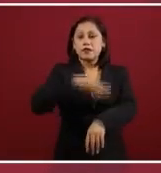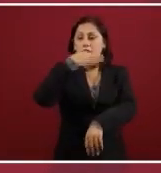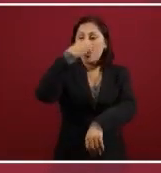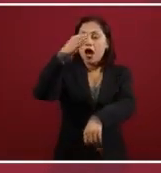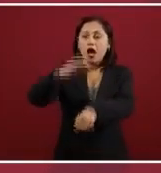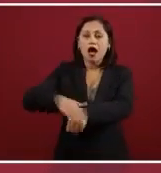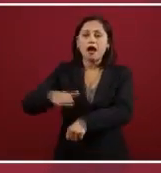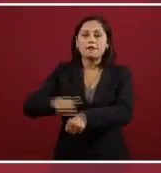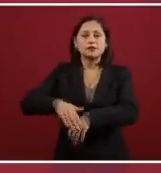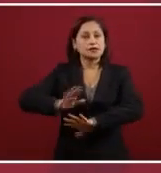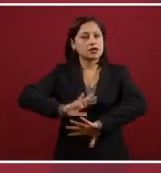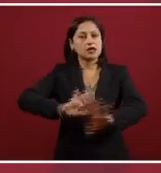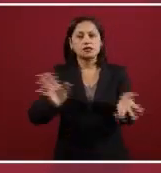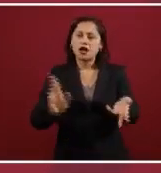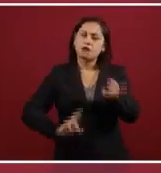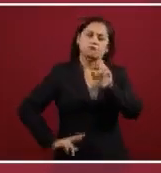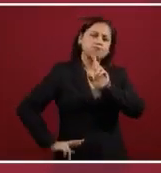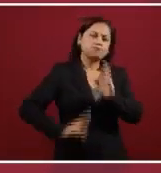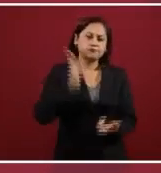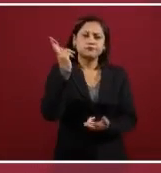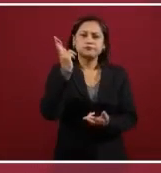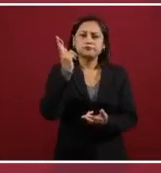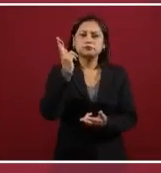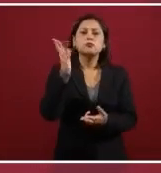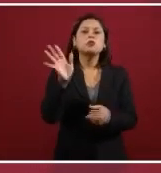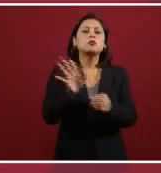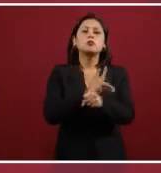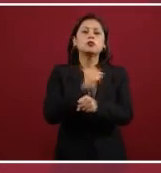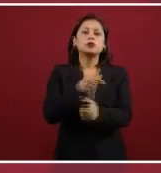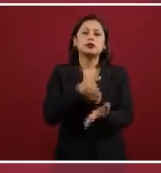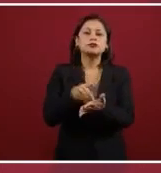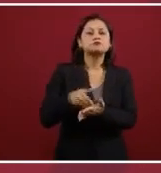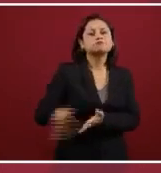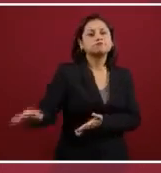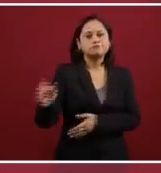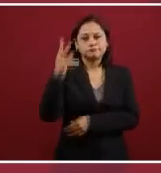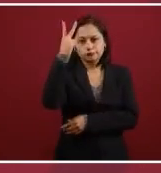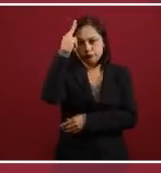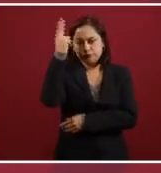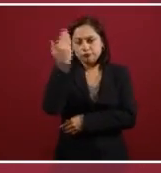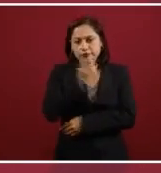para derrocar a Porfirio Díaz,